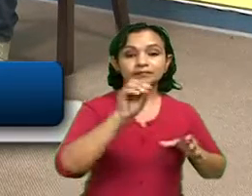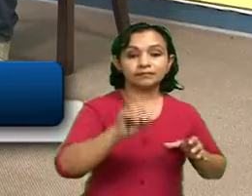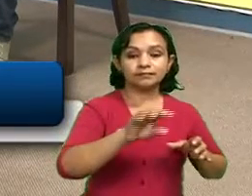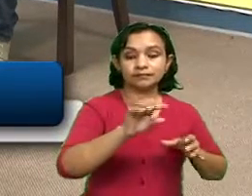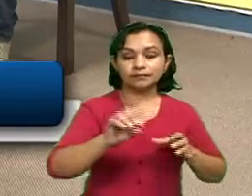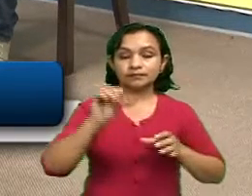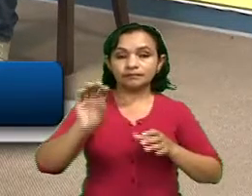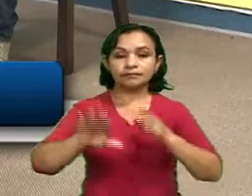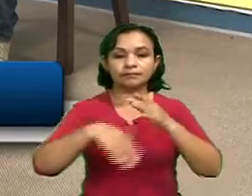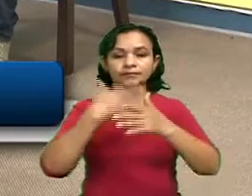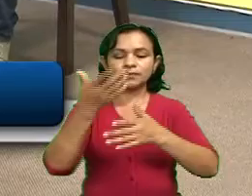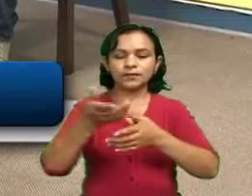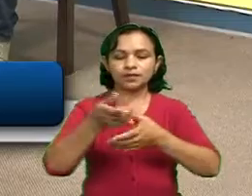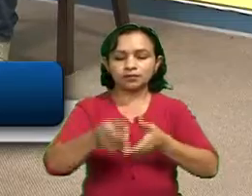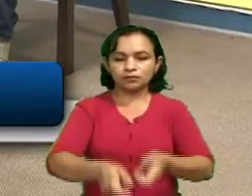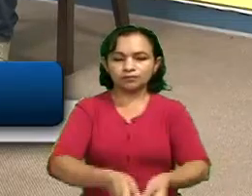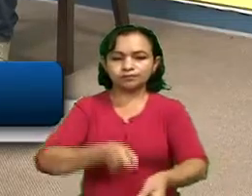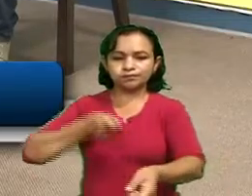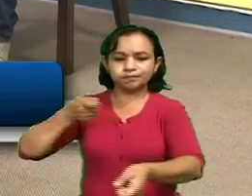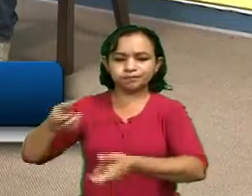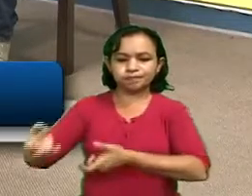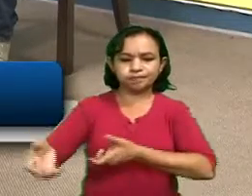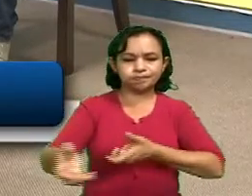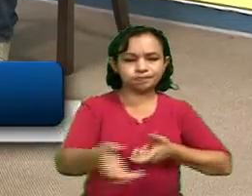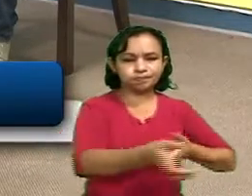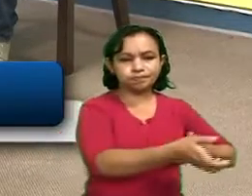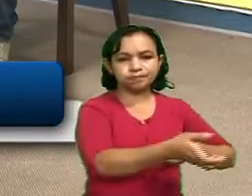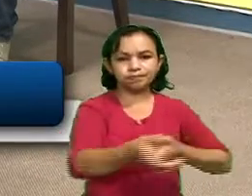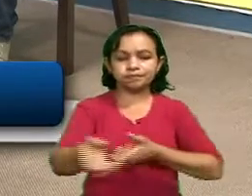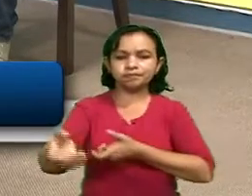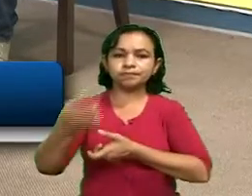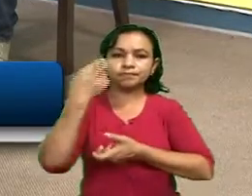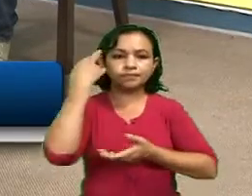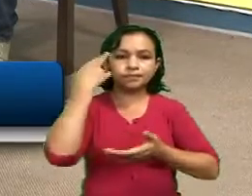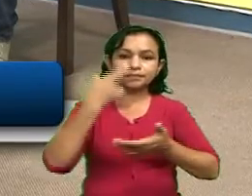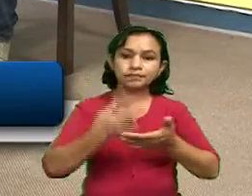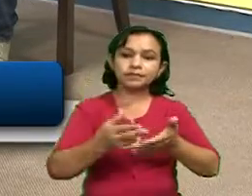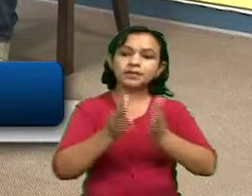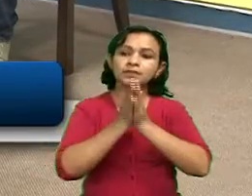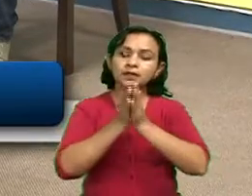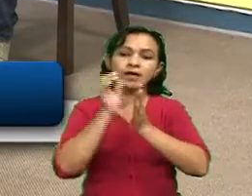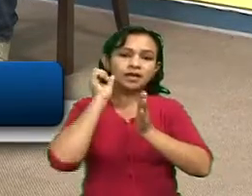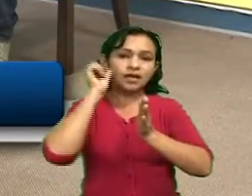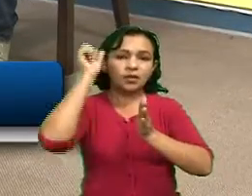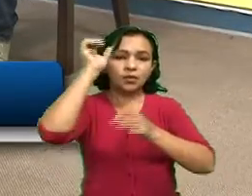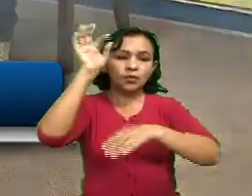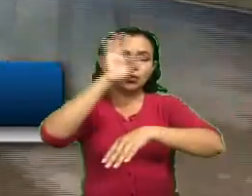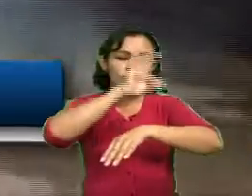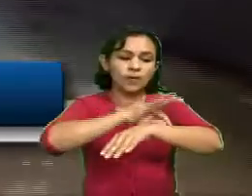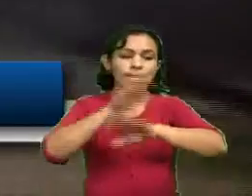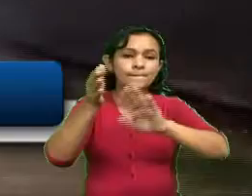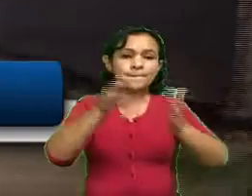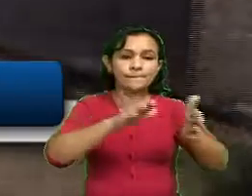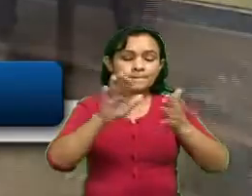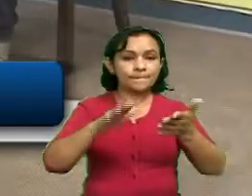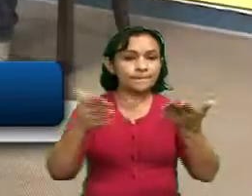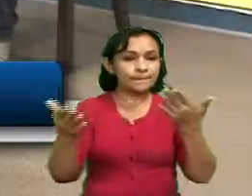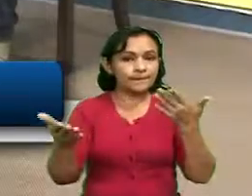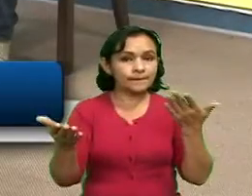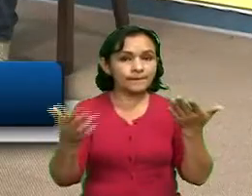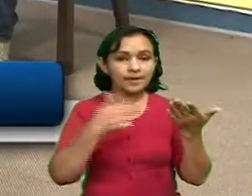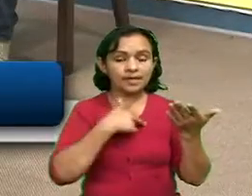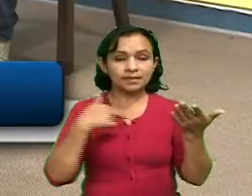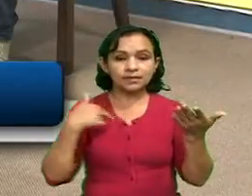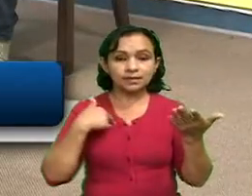eso pasa la fumigación. La fumigación, recordarle a la población que lo que hace es matar la forma adulta del mosquito, ¿no? No